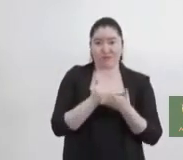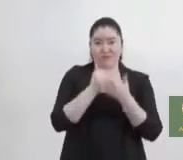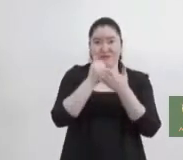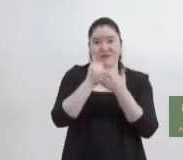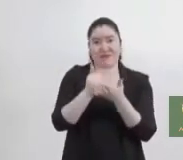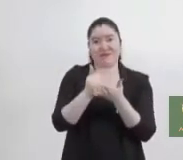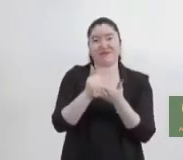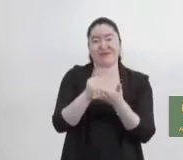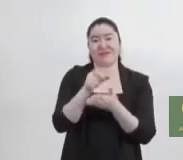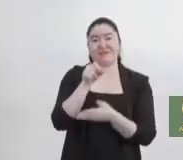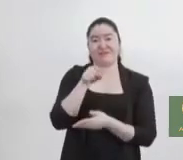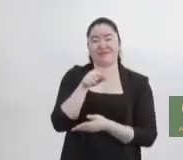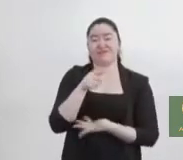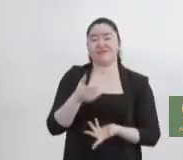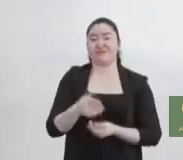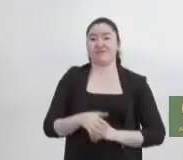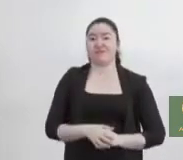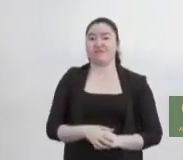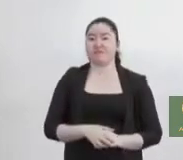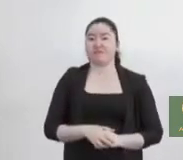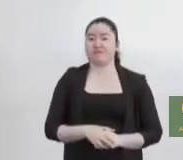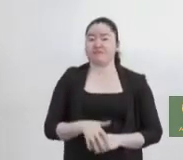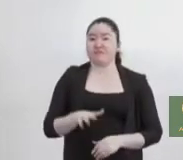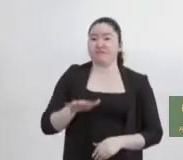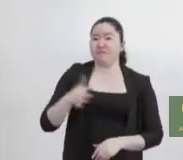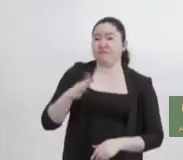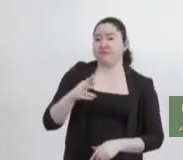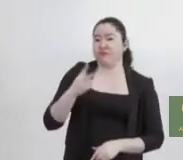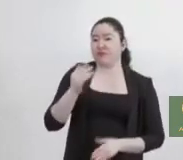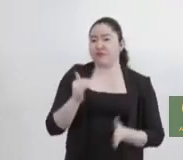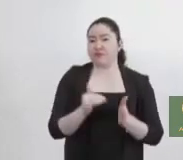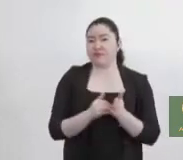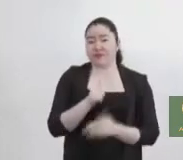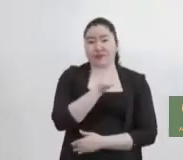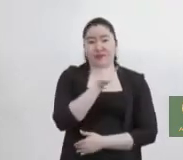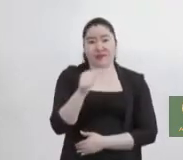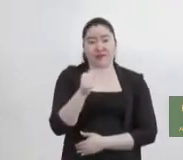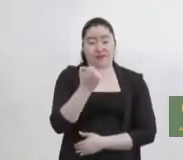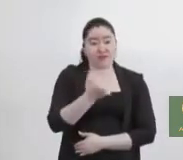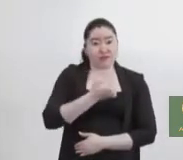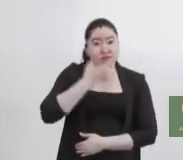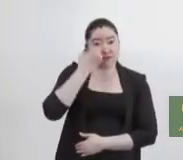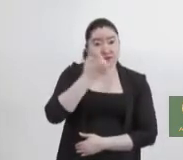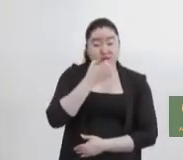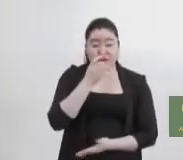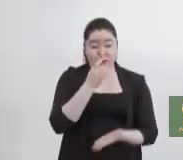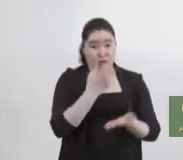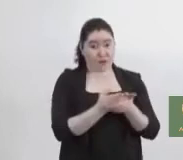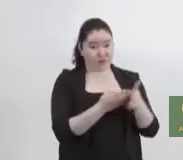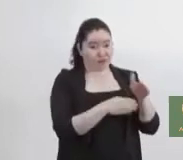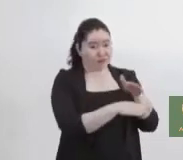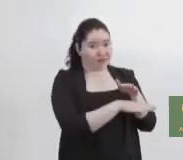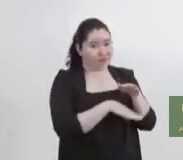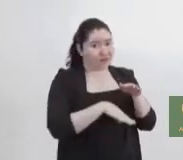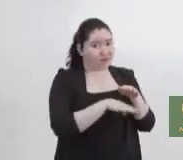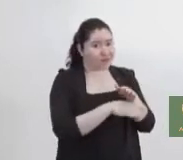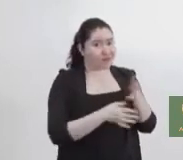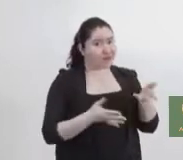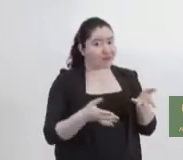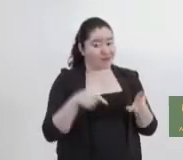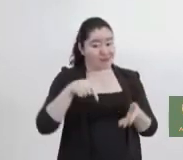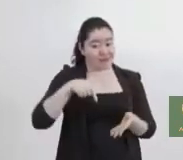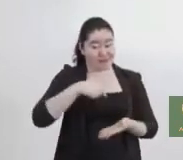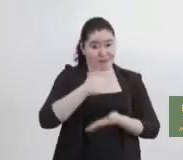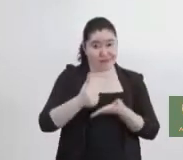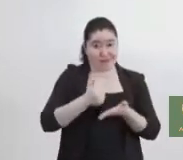a, son cerca de 2.600 planteles educativos nada más de educación básica en la ciudad, de